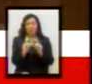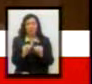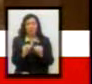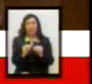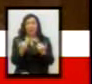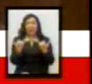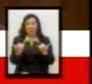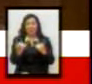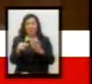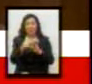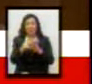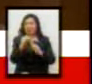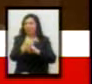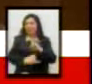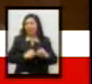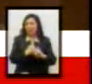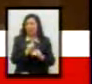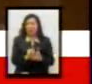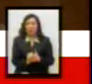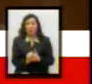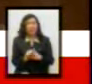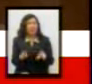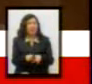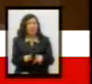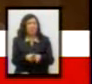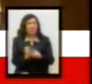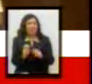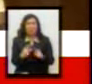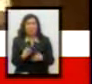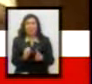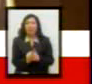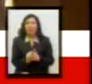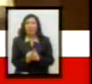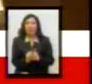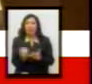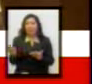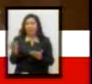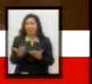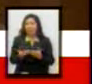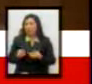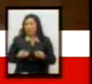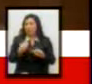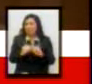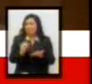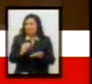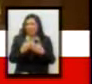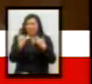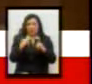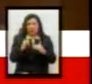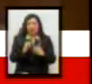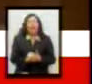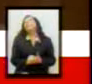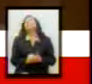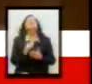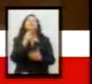de estas normas internacionales. También nos permitirá, dado que vamos a manejar mayor información y esta